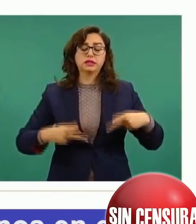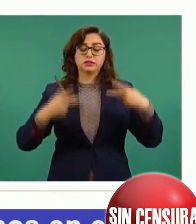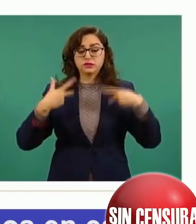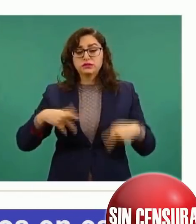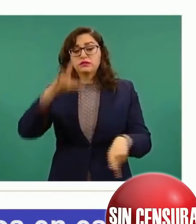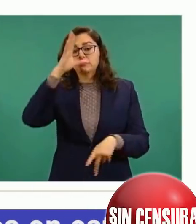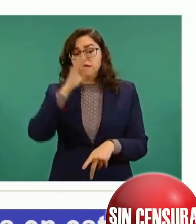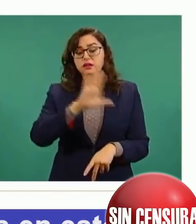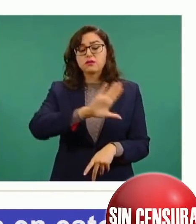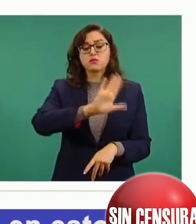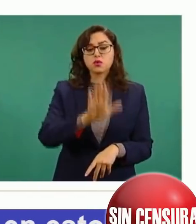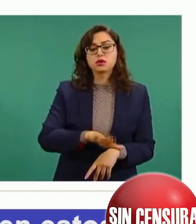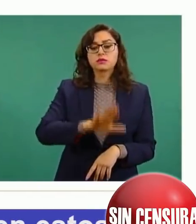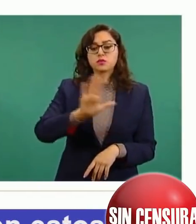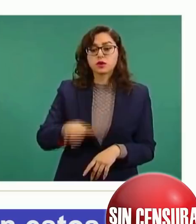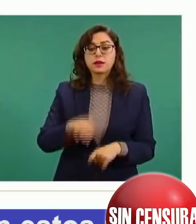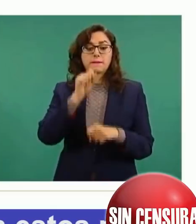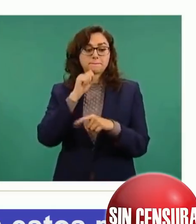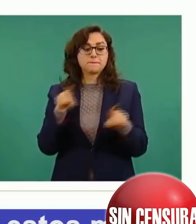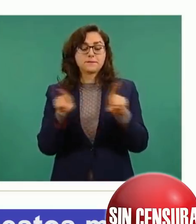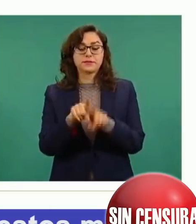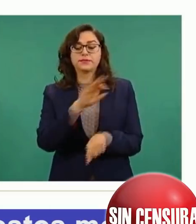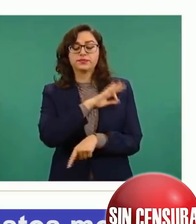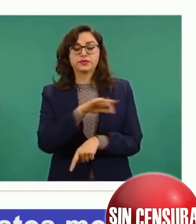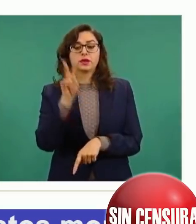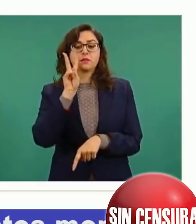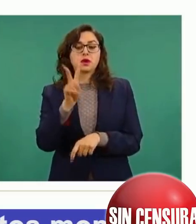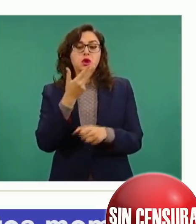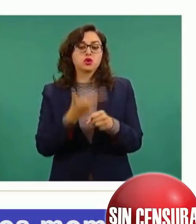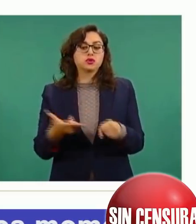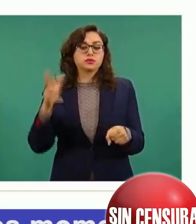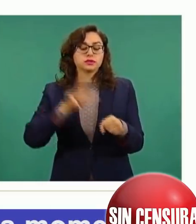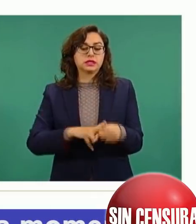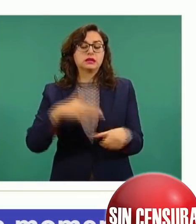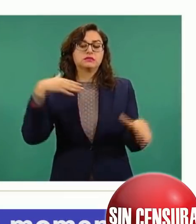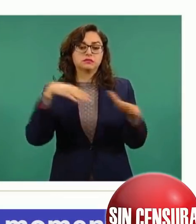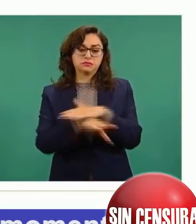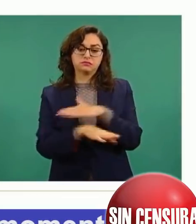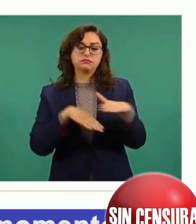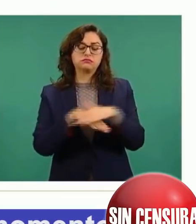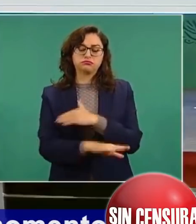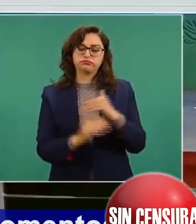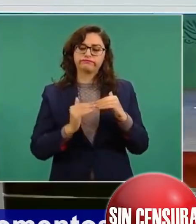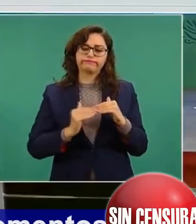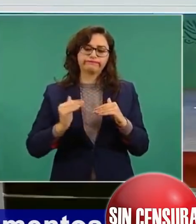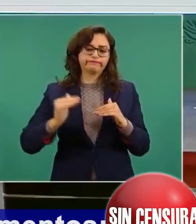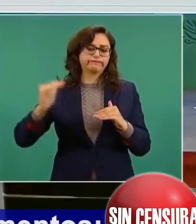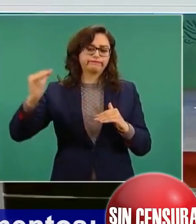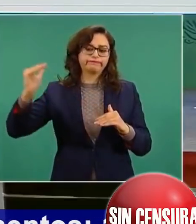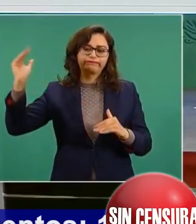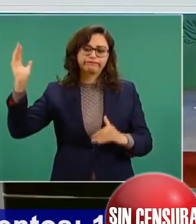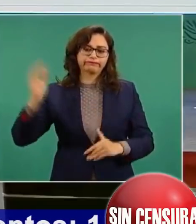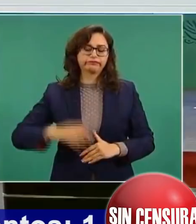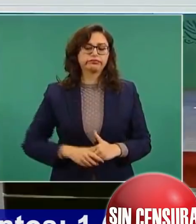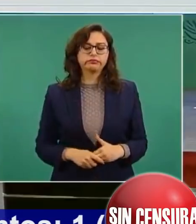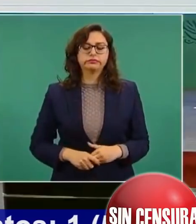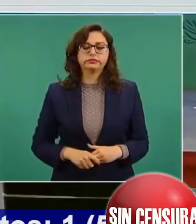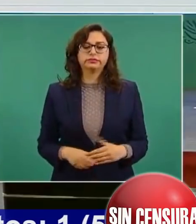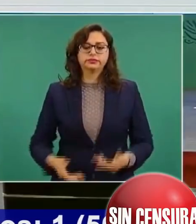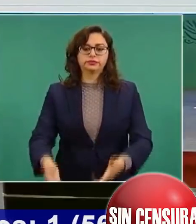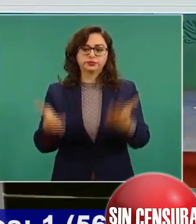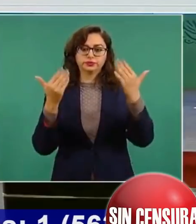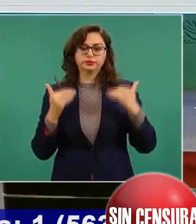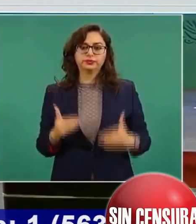hospitalización vemos también, en la siguiente, que va en acelerado crecimiento la epidemia. La siguiente.